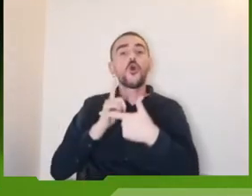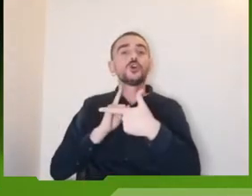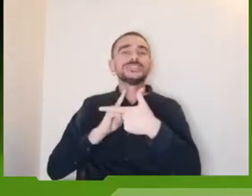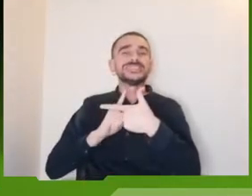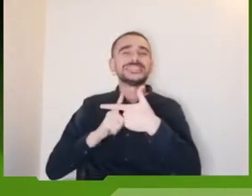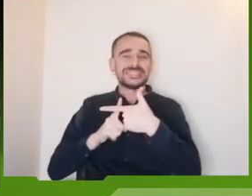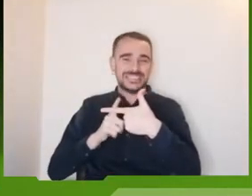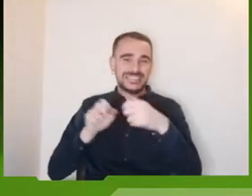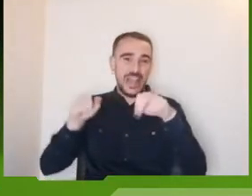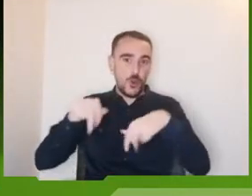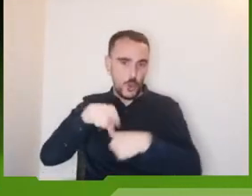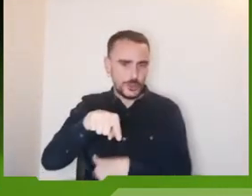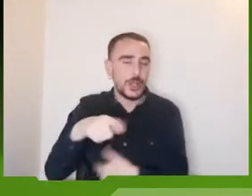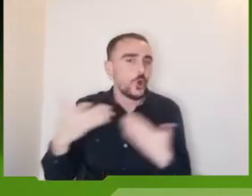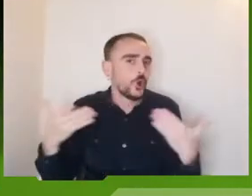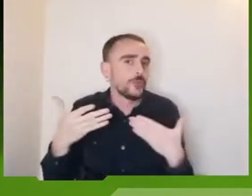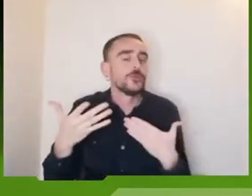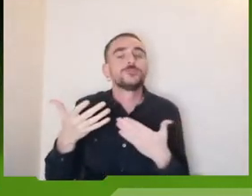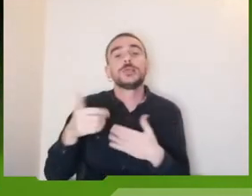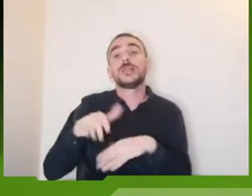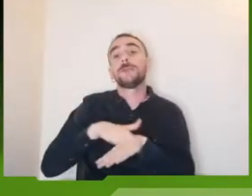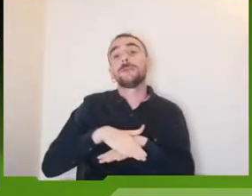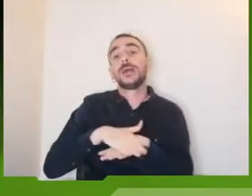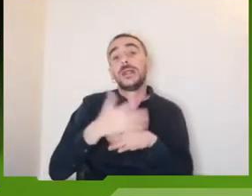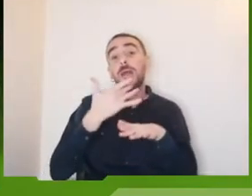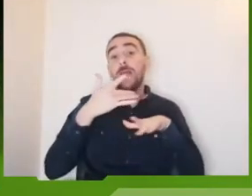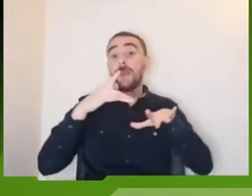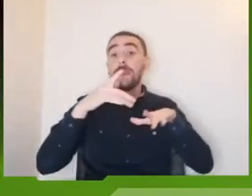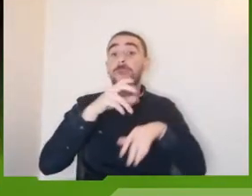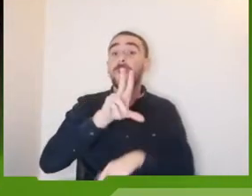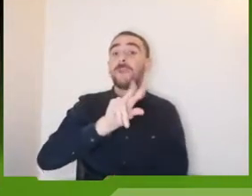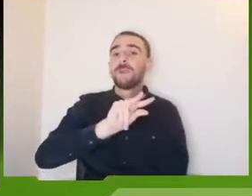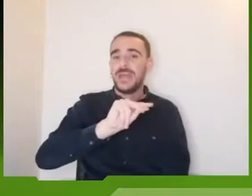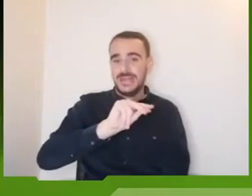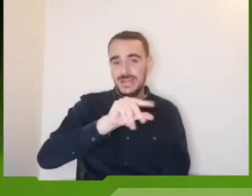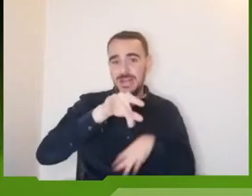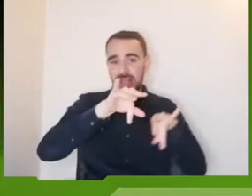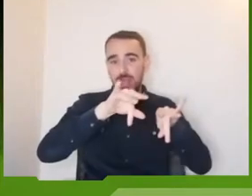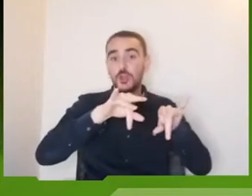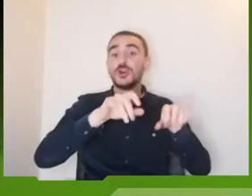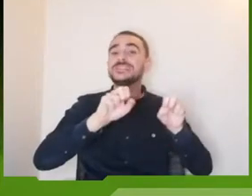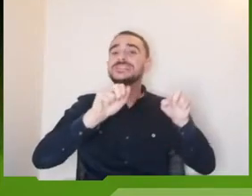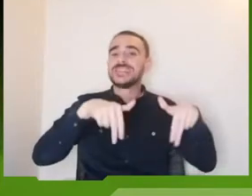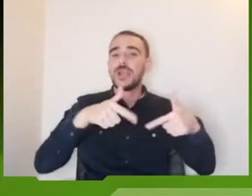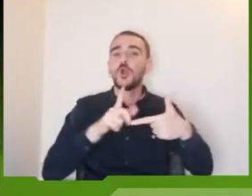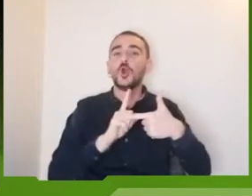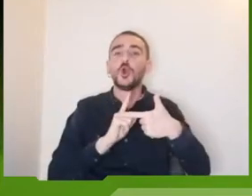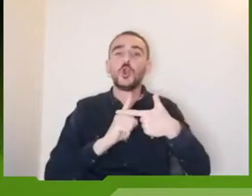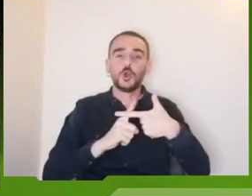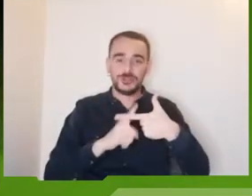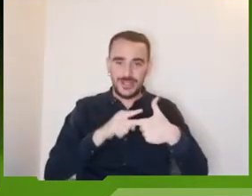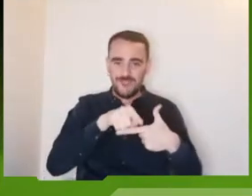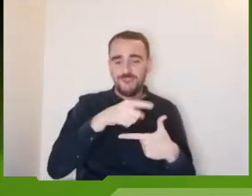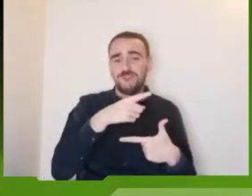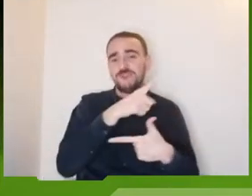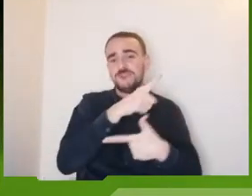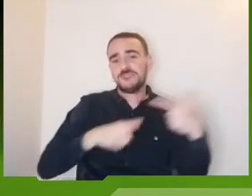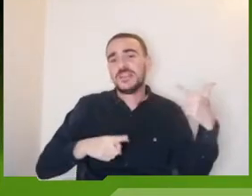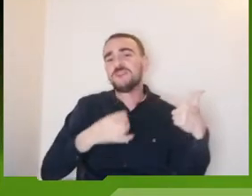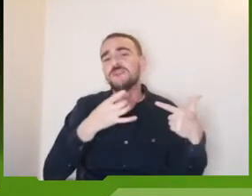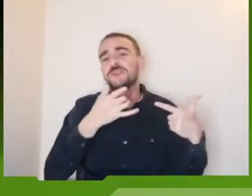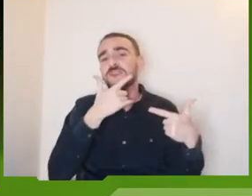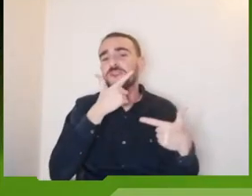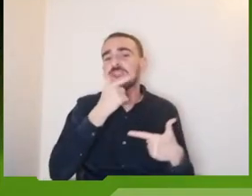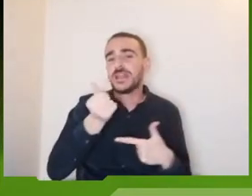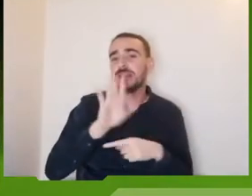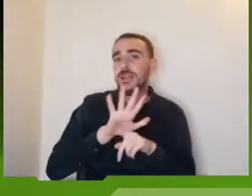Para el rebozado es muy fácil, porque pan rallado sin gluten es fácil de encontrar y más para la gente que lo